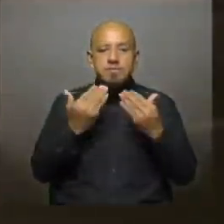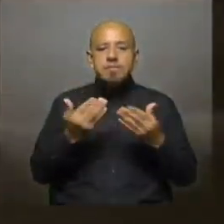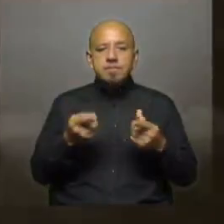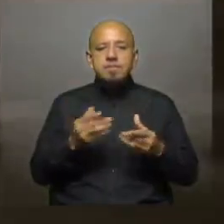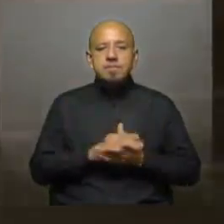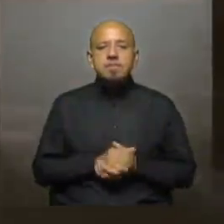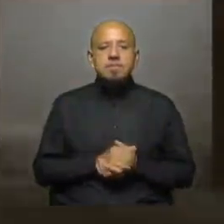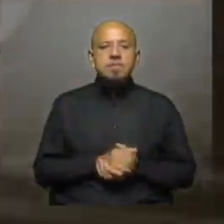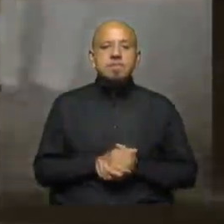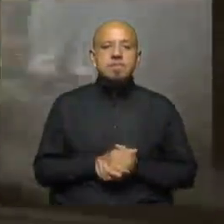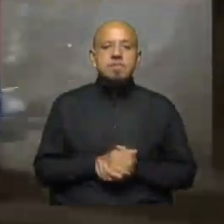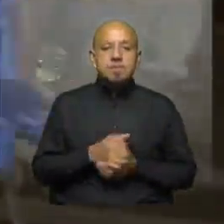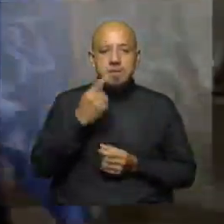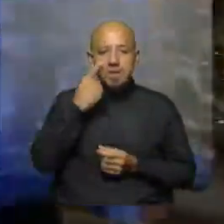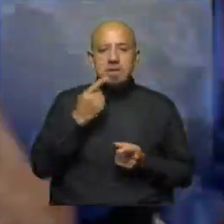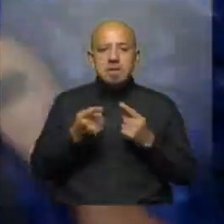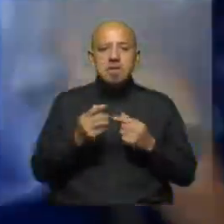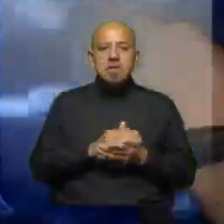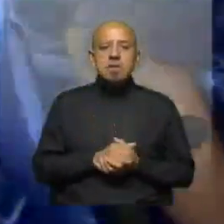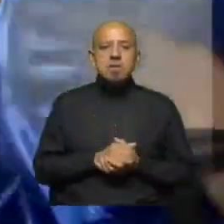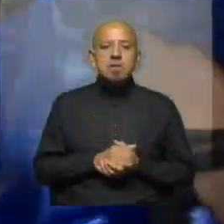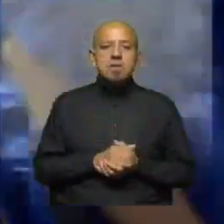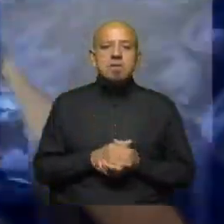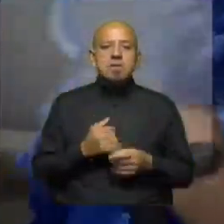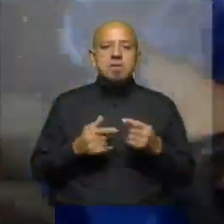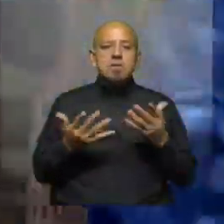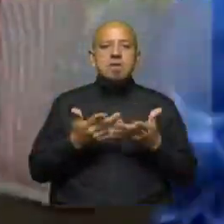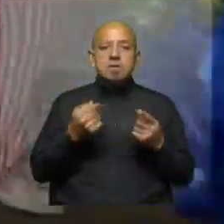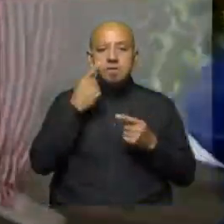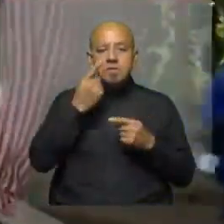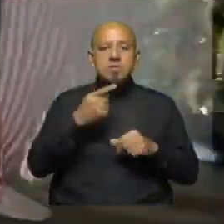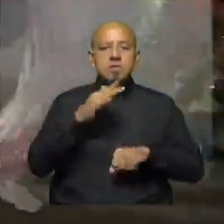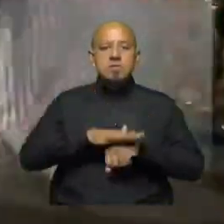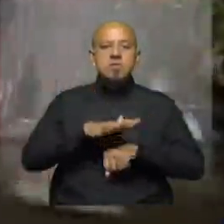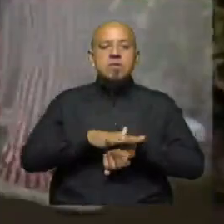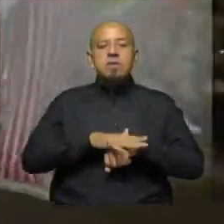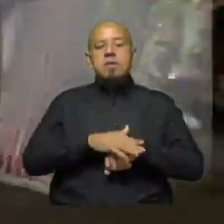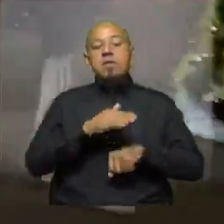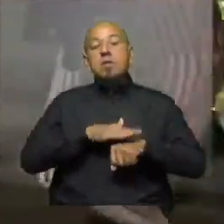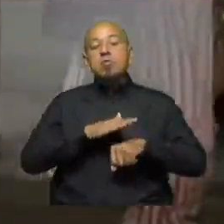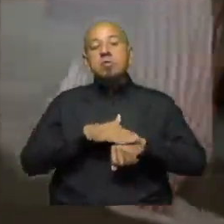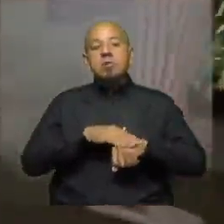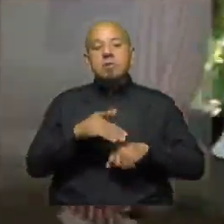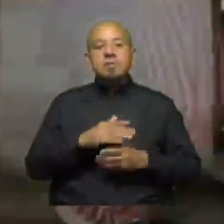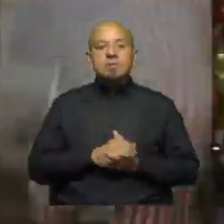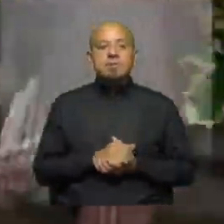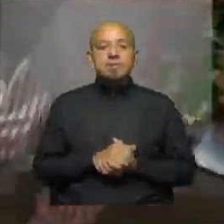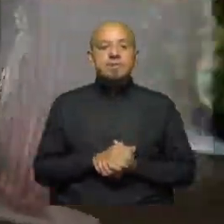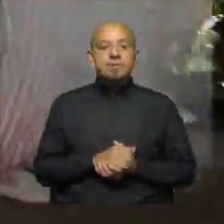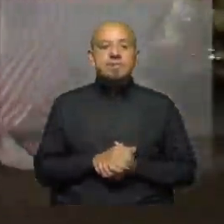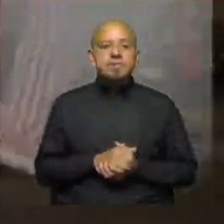Te voy a dejar para que sigas disfrutando y voy a hablar con una de las responsables. Muchas gracias. Adelante, bueno, feliz